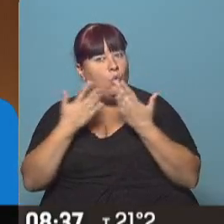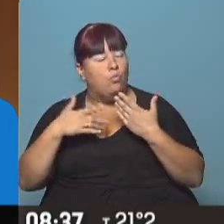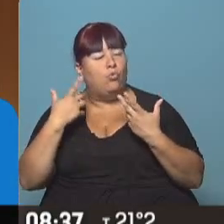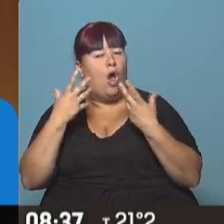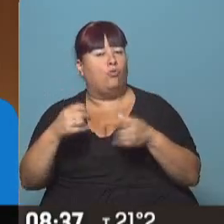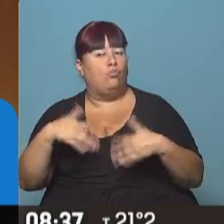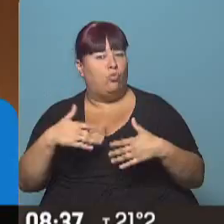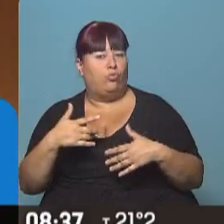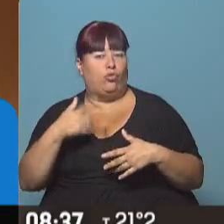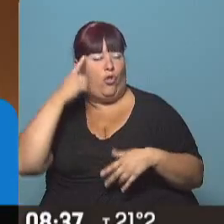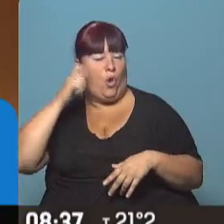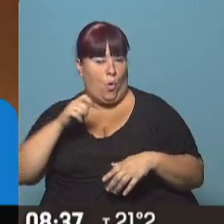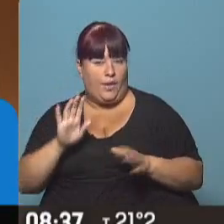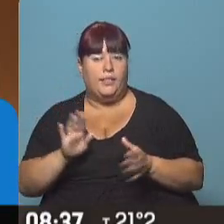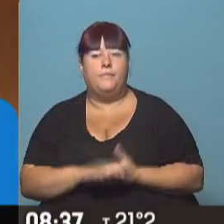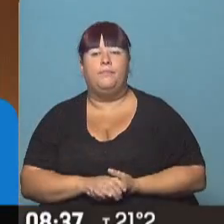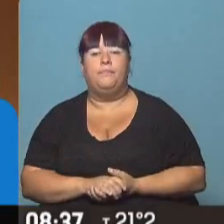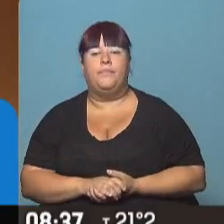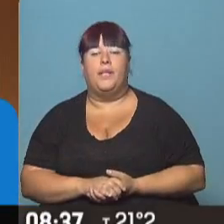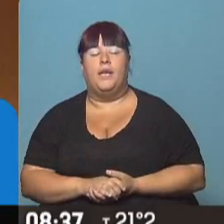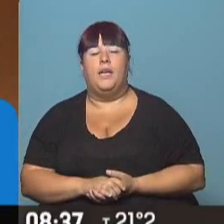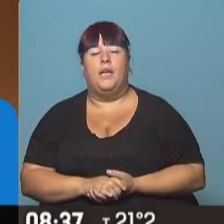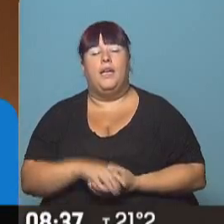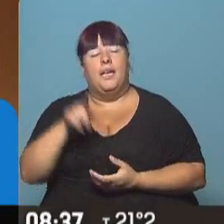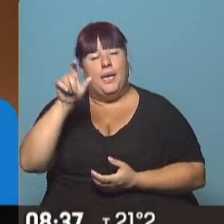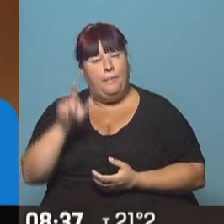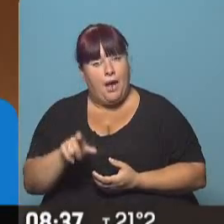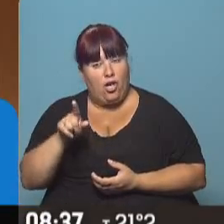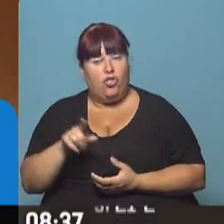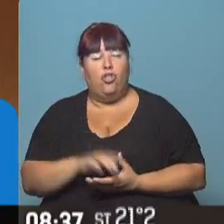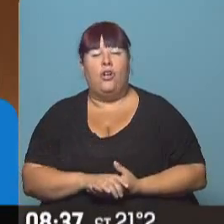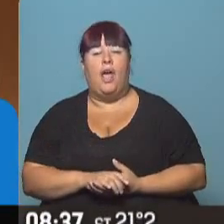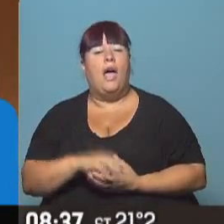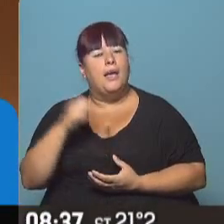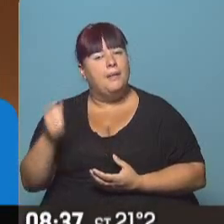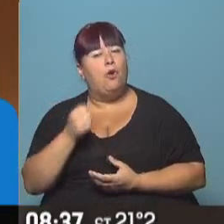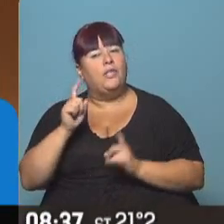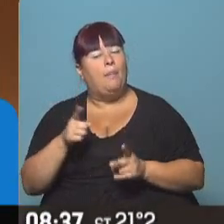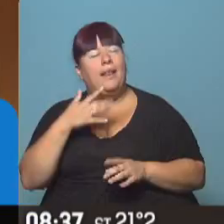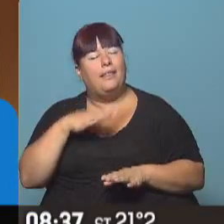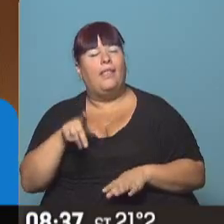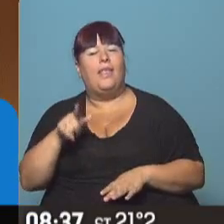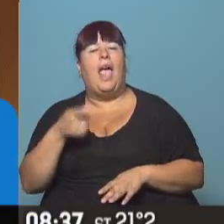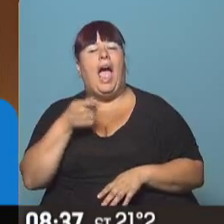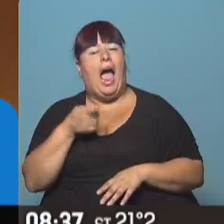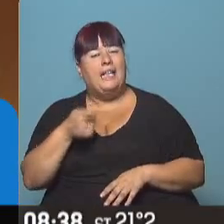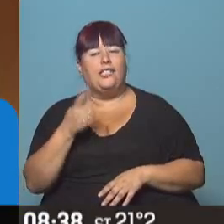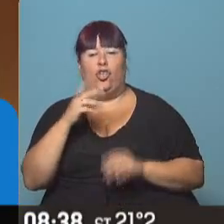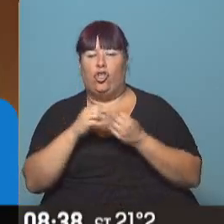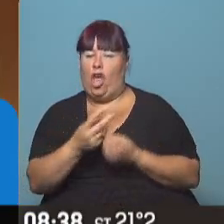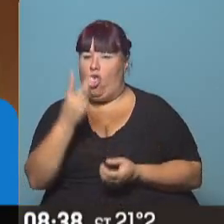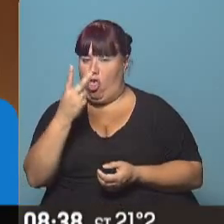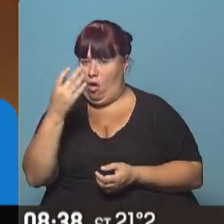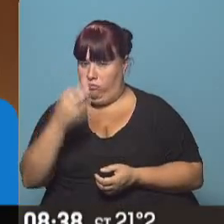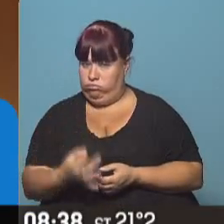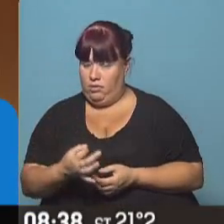aporte del tribunal. Y esta persona, es importante también entender que los asesinos son 2,